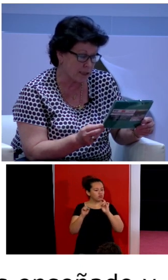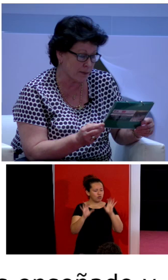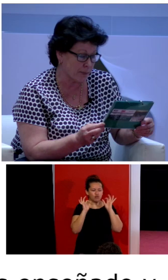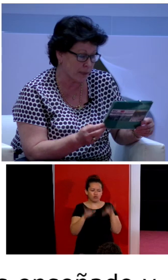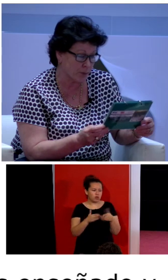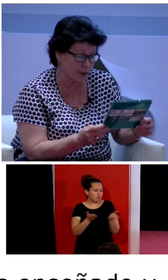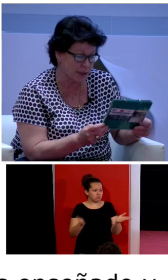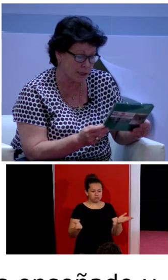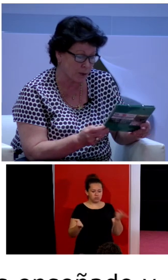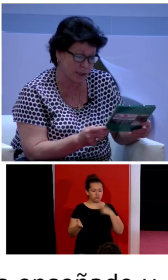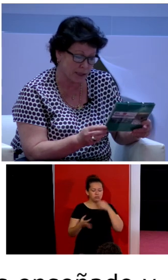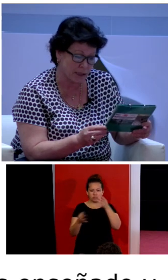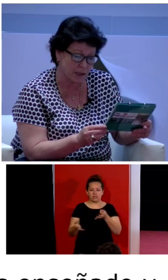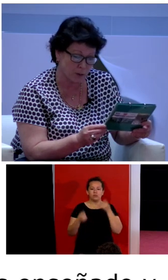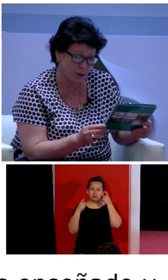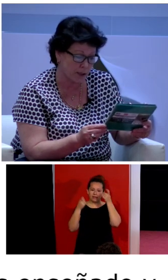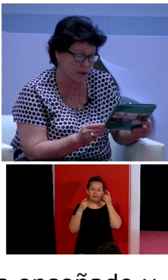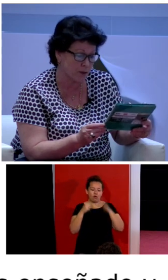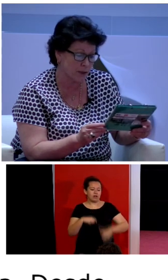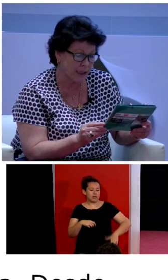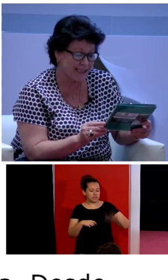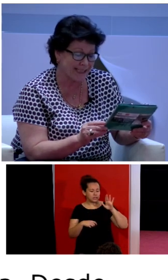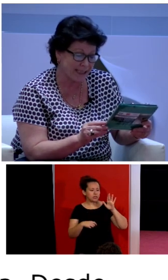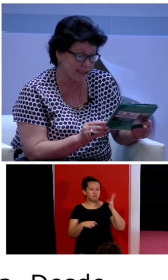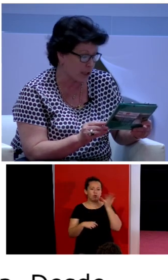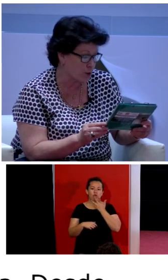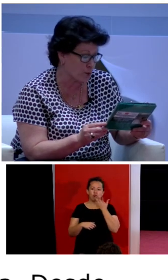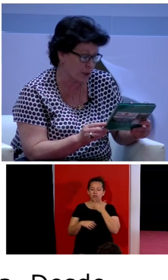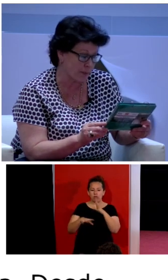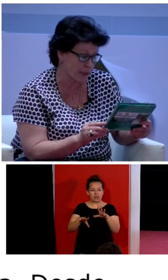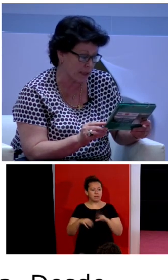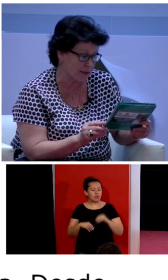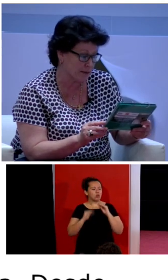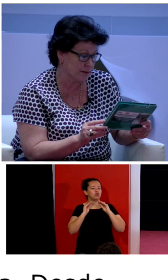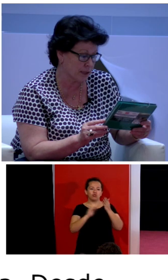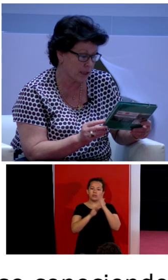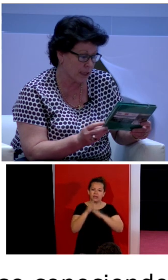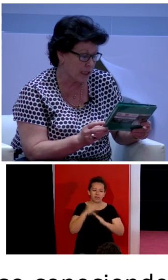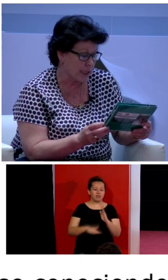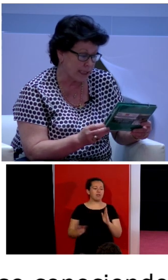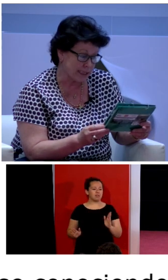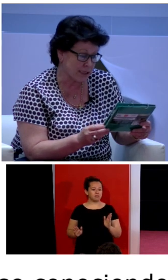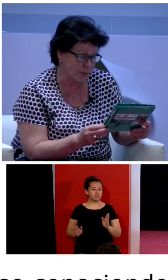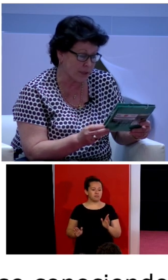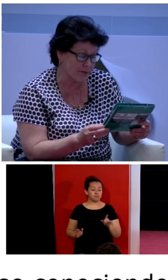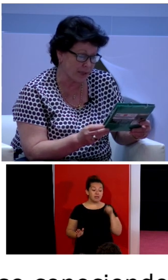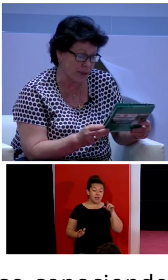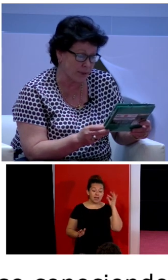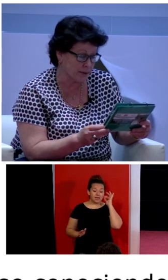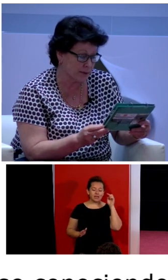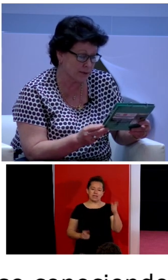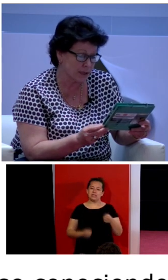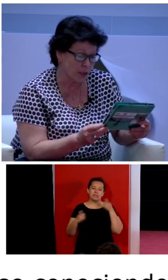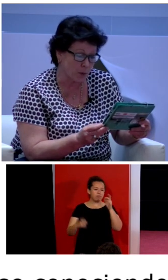Desde siempre hemos intentado que creciese conociendo y aceptando su discapacidad. Ella siempre se